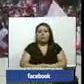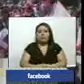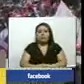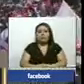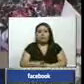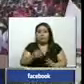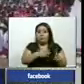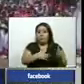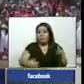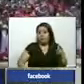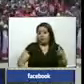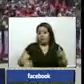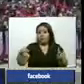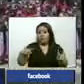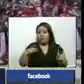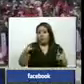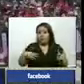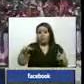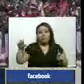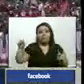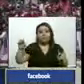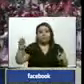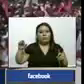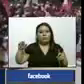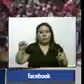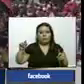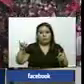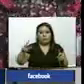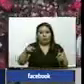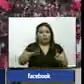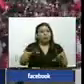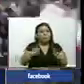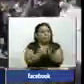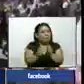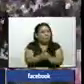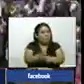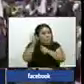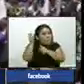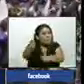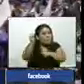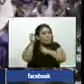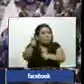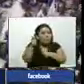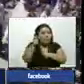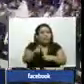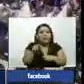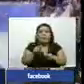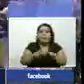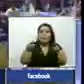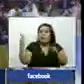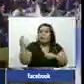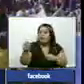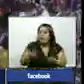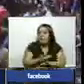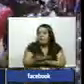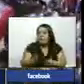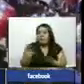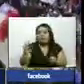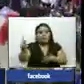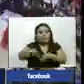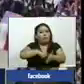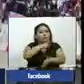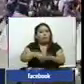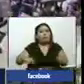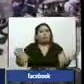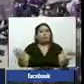El presidente chileno Sebastián Piñera anunció el miércoles que debido a las protestas que han sacudido al país en demanda de mejores sociales, decidió cancelar las